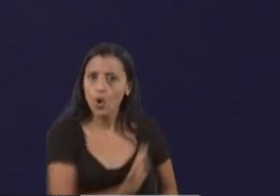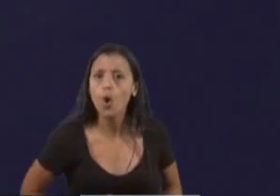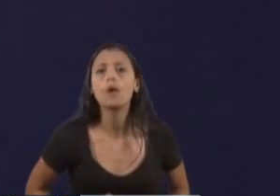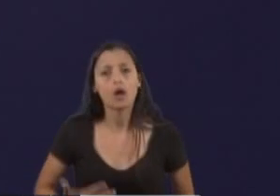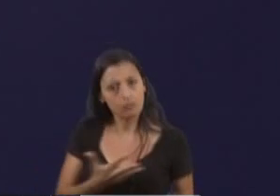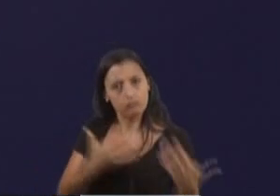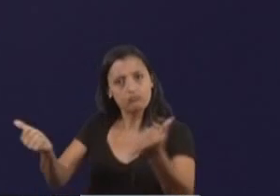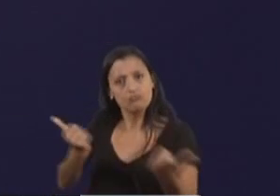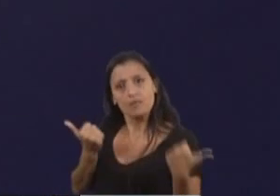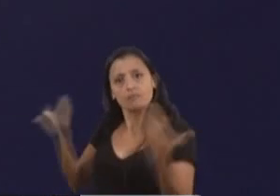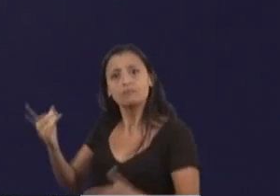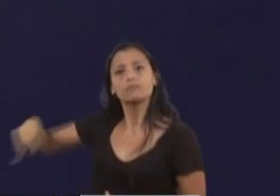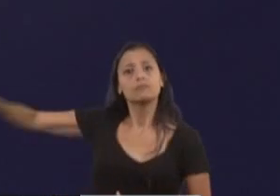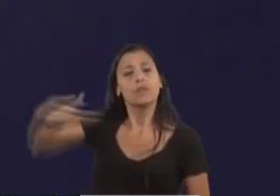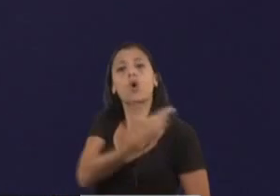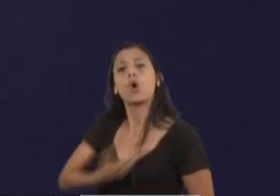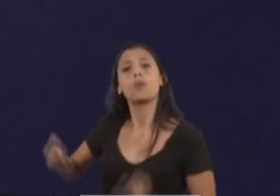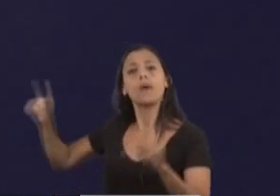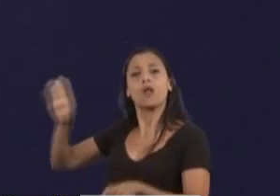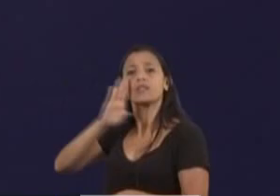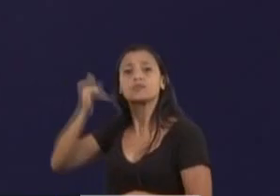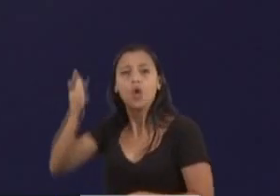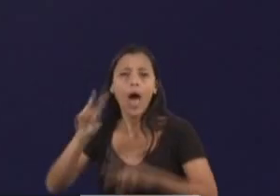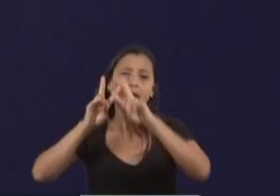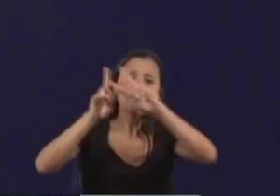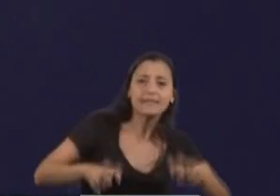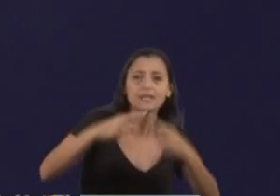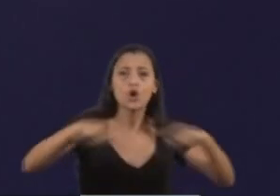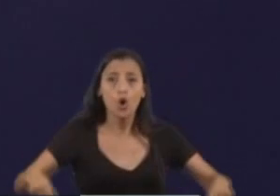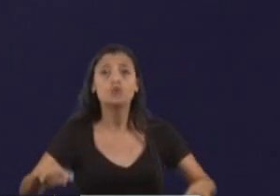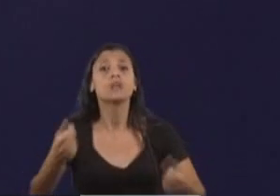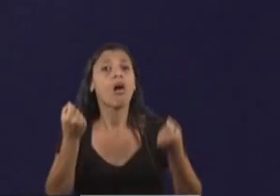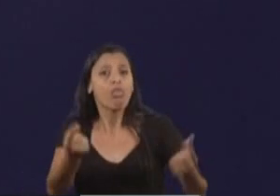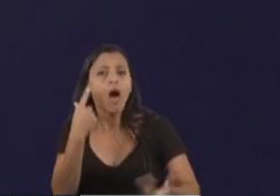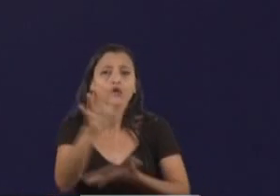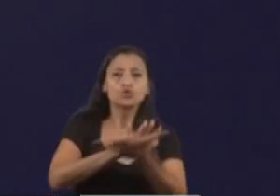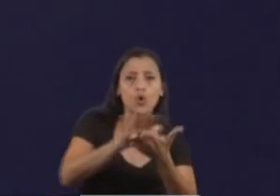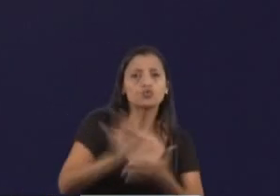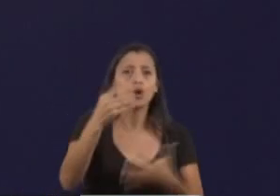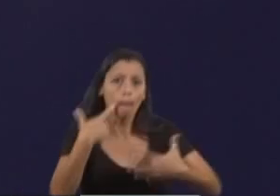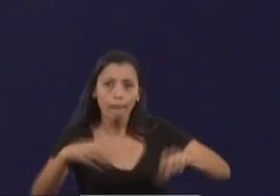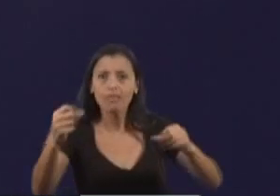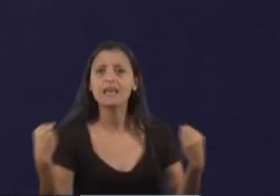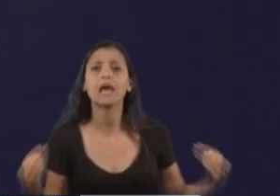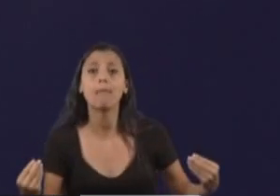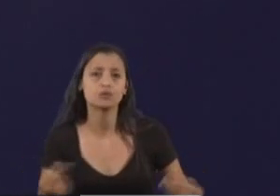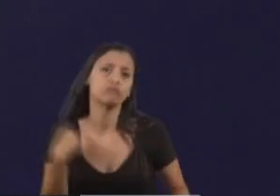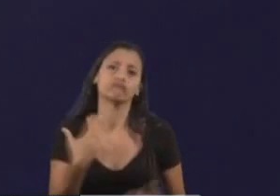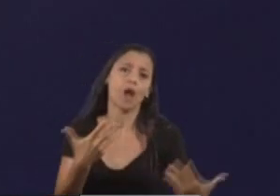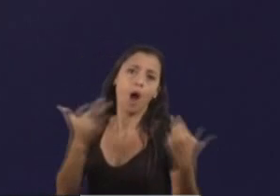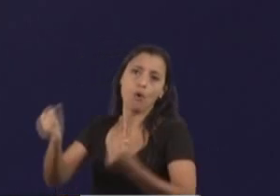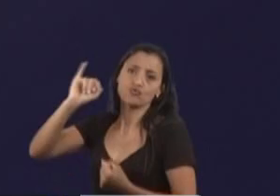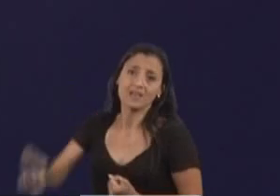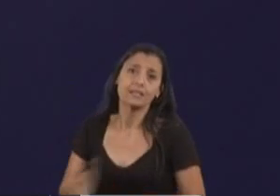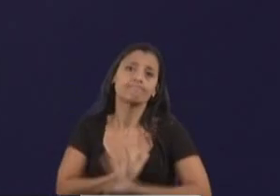de los Estados Unidos en cualquier investigación que pueda arrojar luz sobre los hechos y circunstancias que rodean este asunto, sin